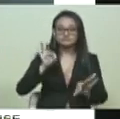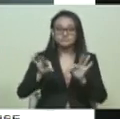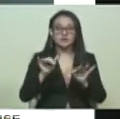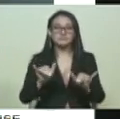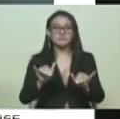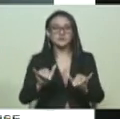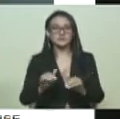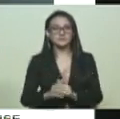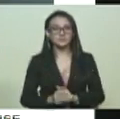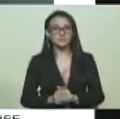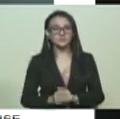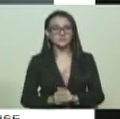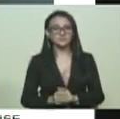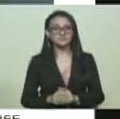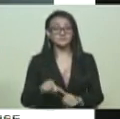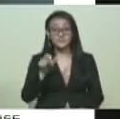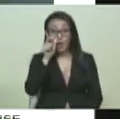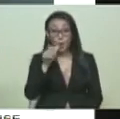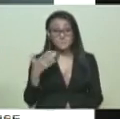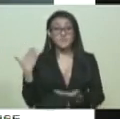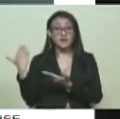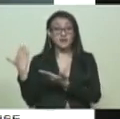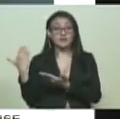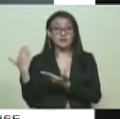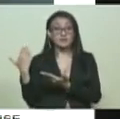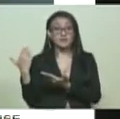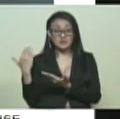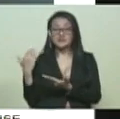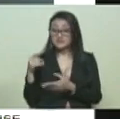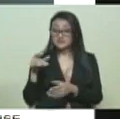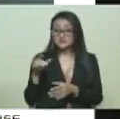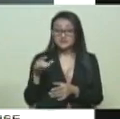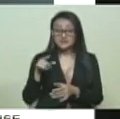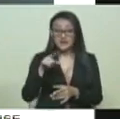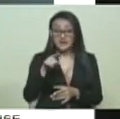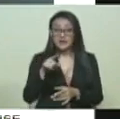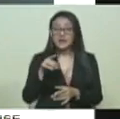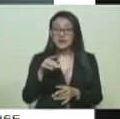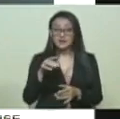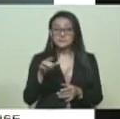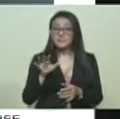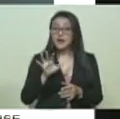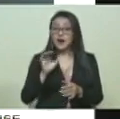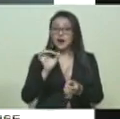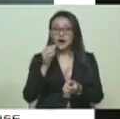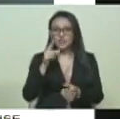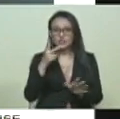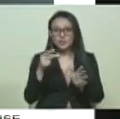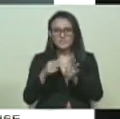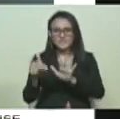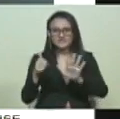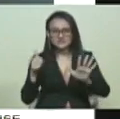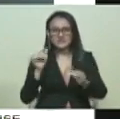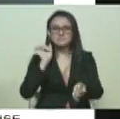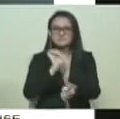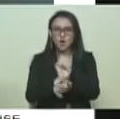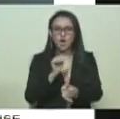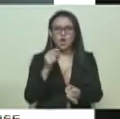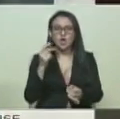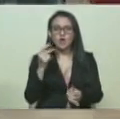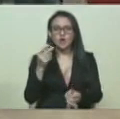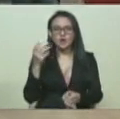estaba siendo requerido por homicidio intencional. Cursa sobre él una orden de aprehensión de